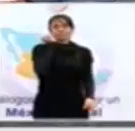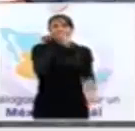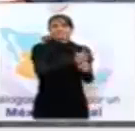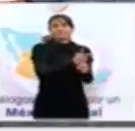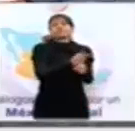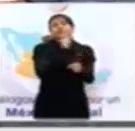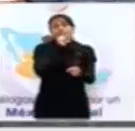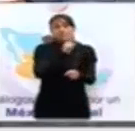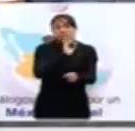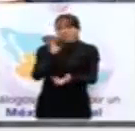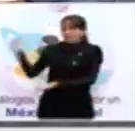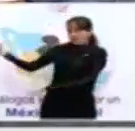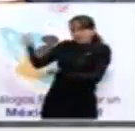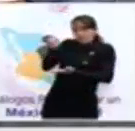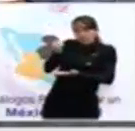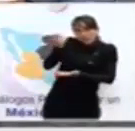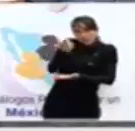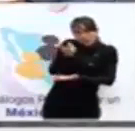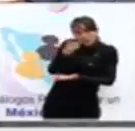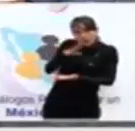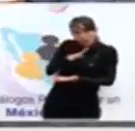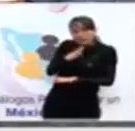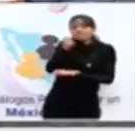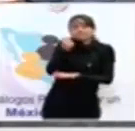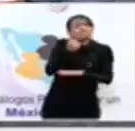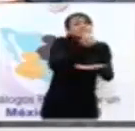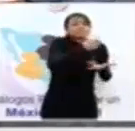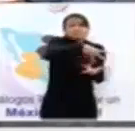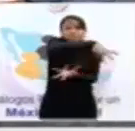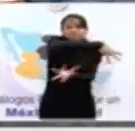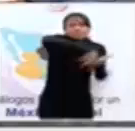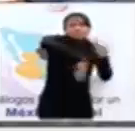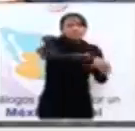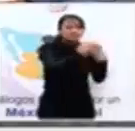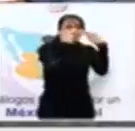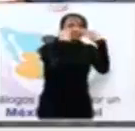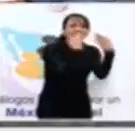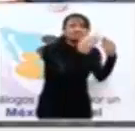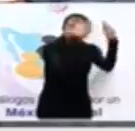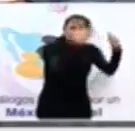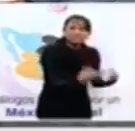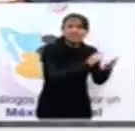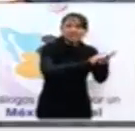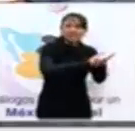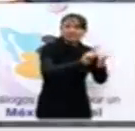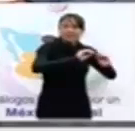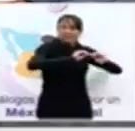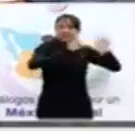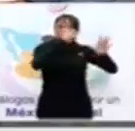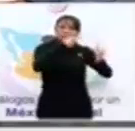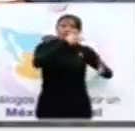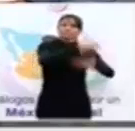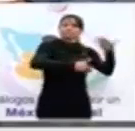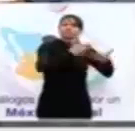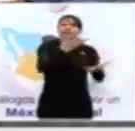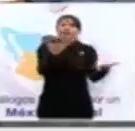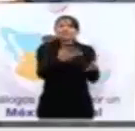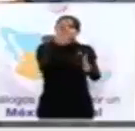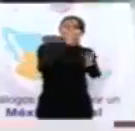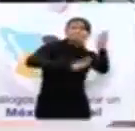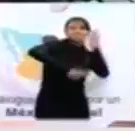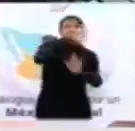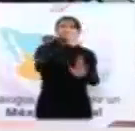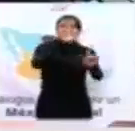público en el estímulo a la producción y en este caso particular a la producción de alimentos. Muy